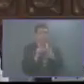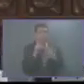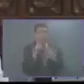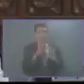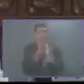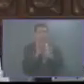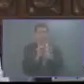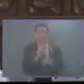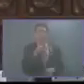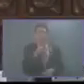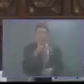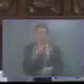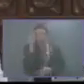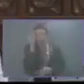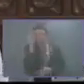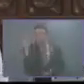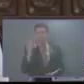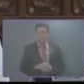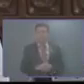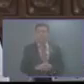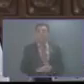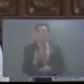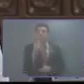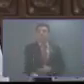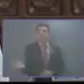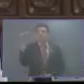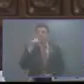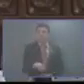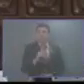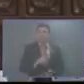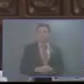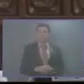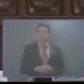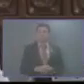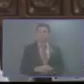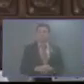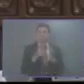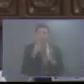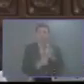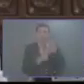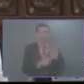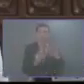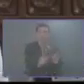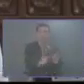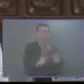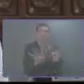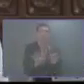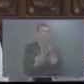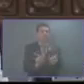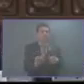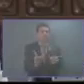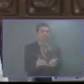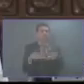está bien informado. El día de hoy salió en un periódico, en el Diario de